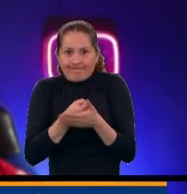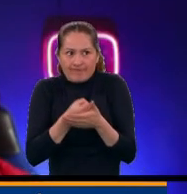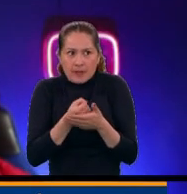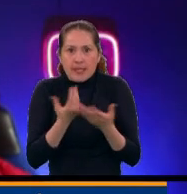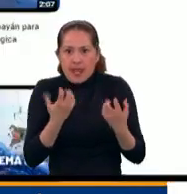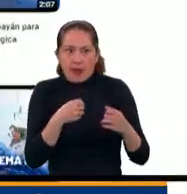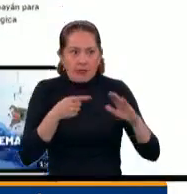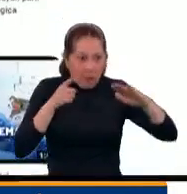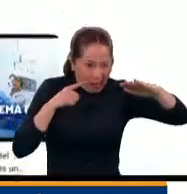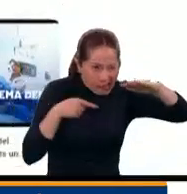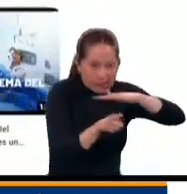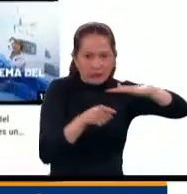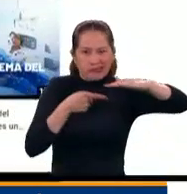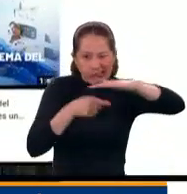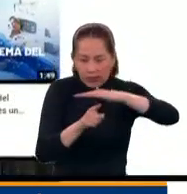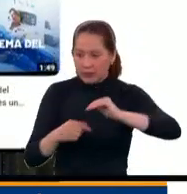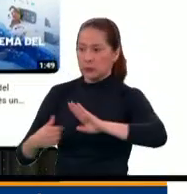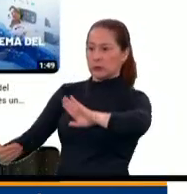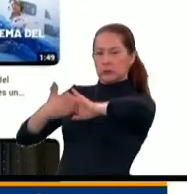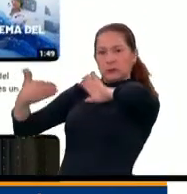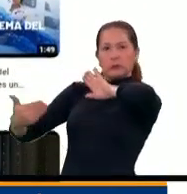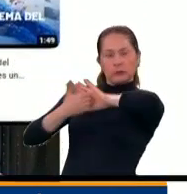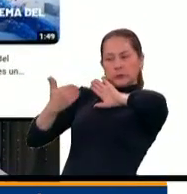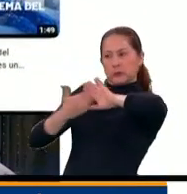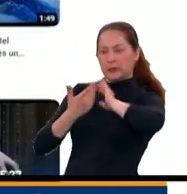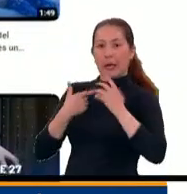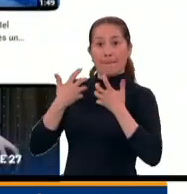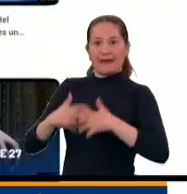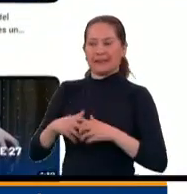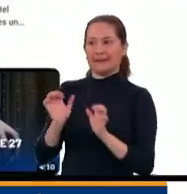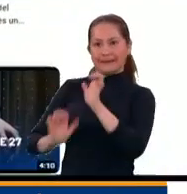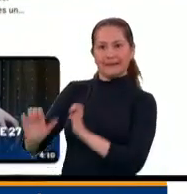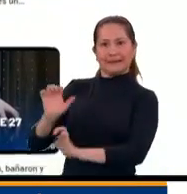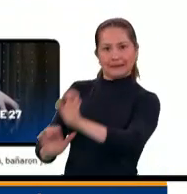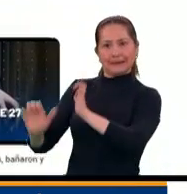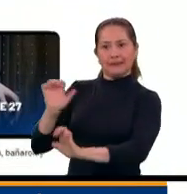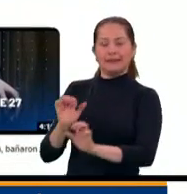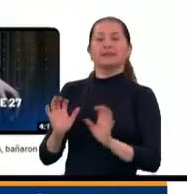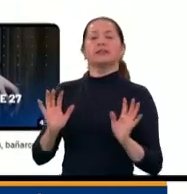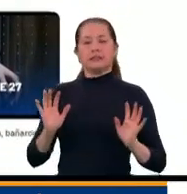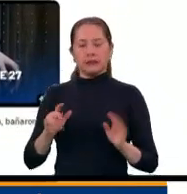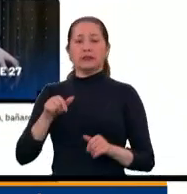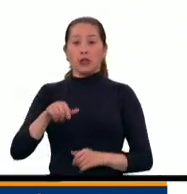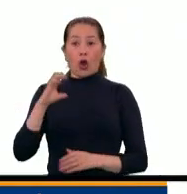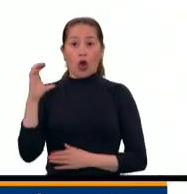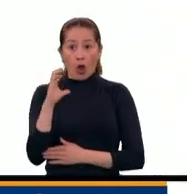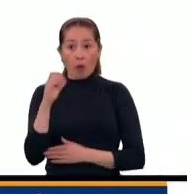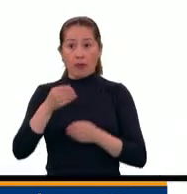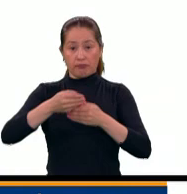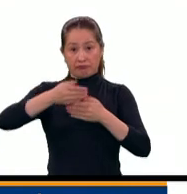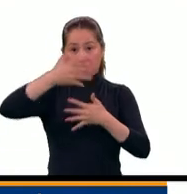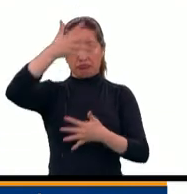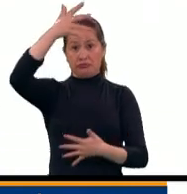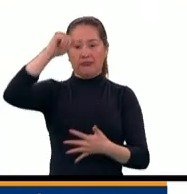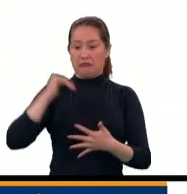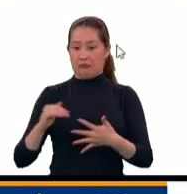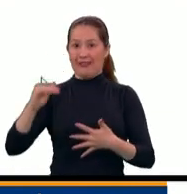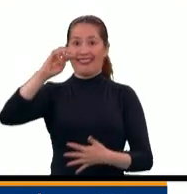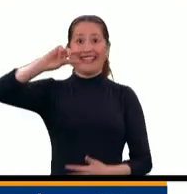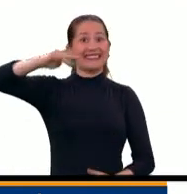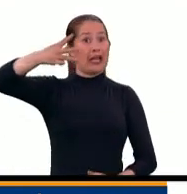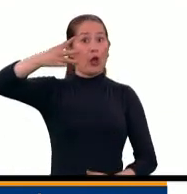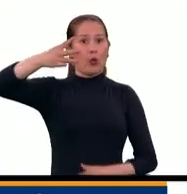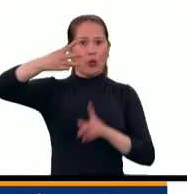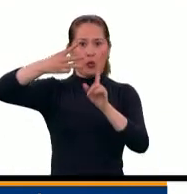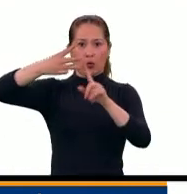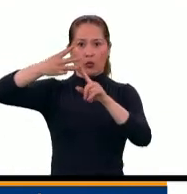sufrido muchas de las empresas, en donde Colombia ocupa el tercer puesto con estos intentos de ataque. Colombia pues está identificando una nueva modalidad